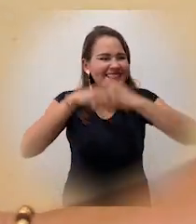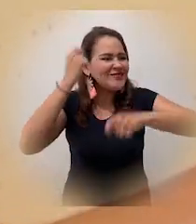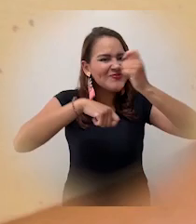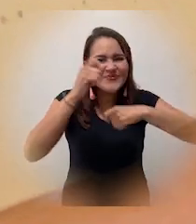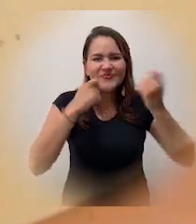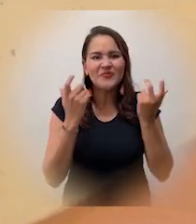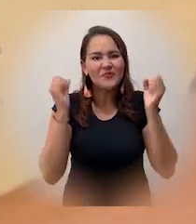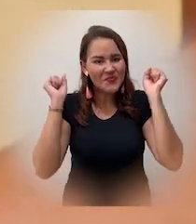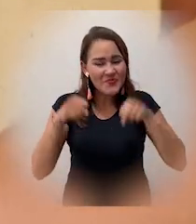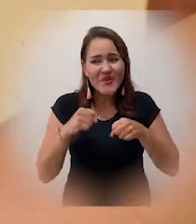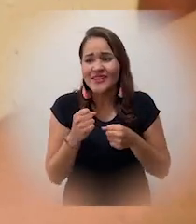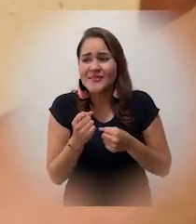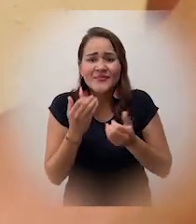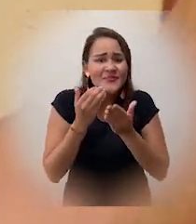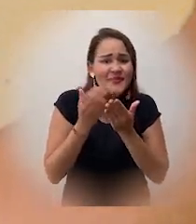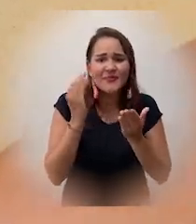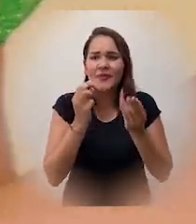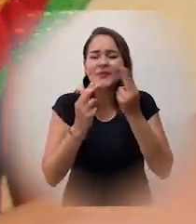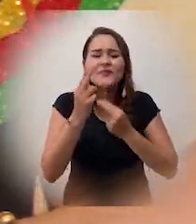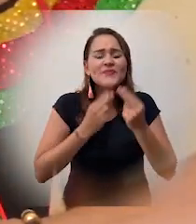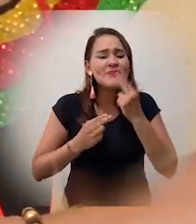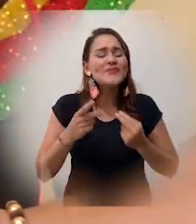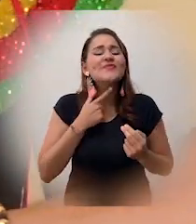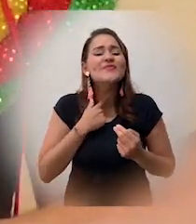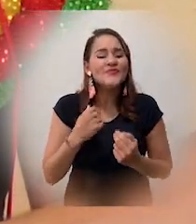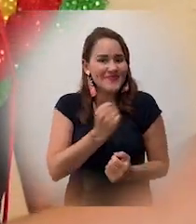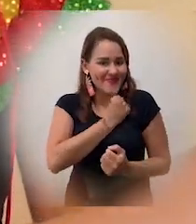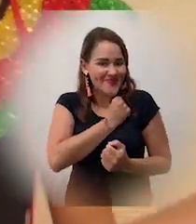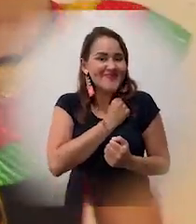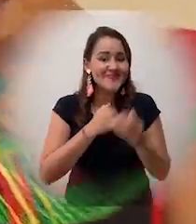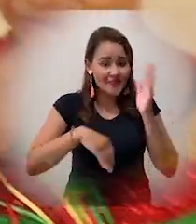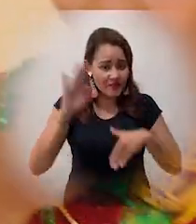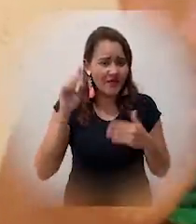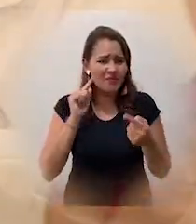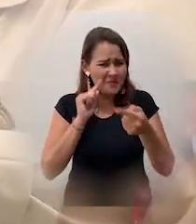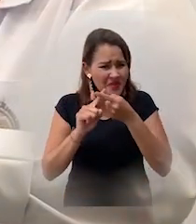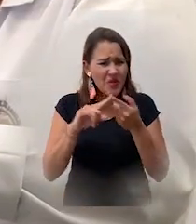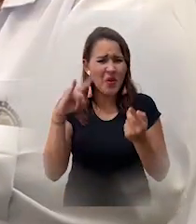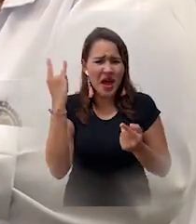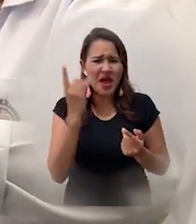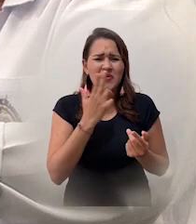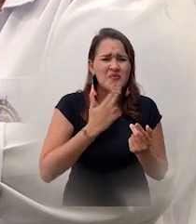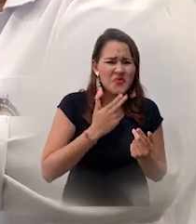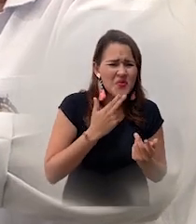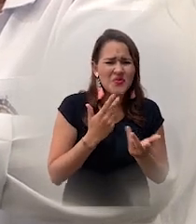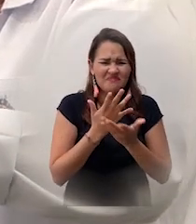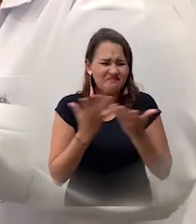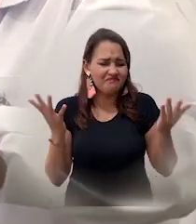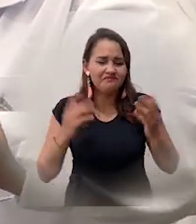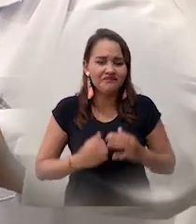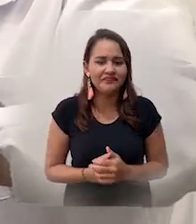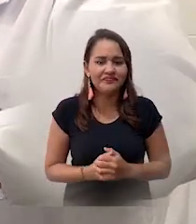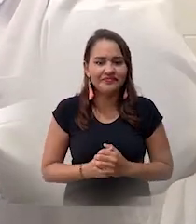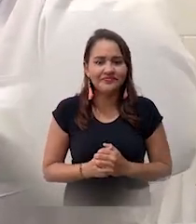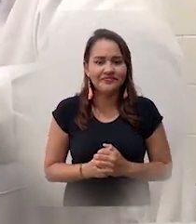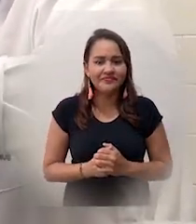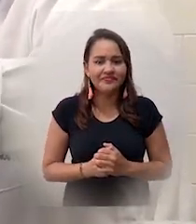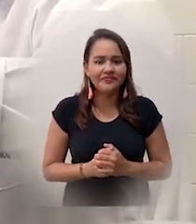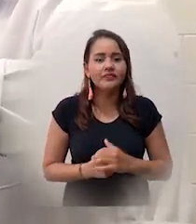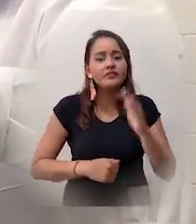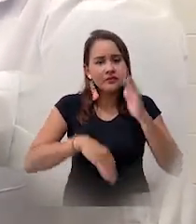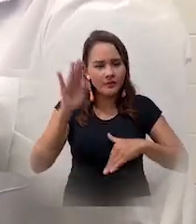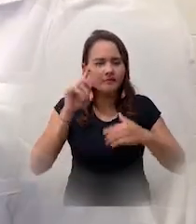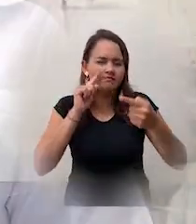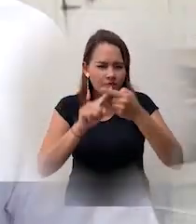al acceso de los niños y que tuviera un alto contenido proteico de carbohidratos, no tuvieran colorantes ni altas concentraciones de azúcares. Terminamos